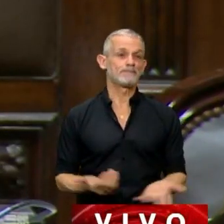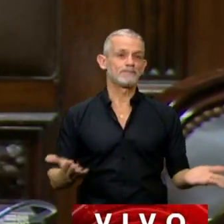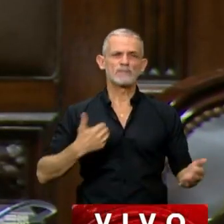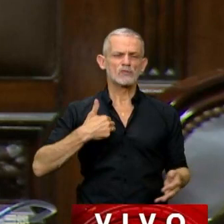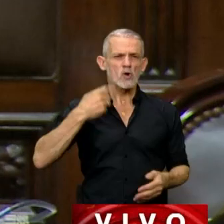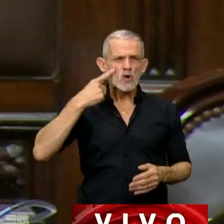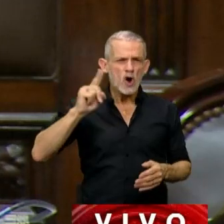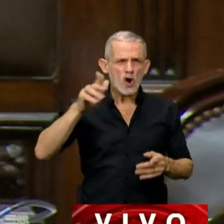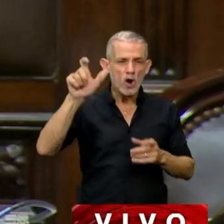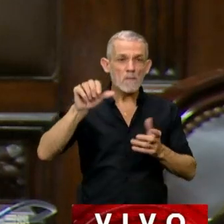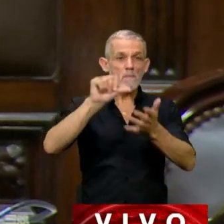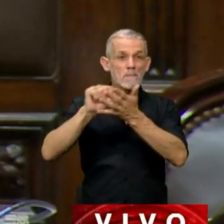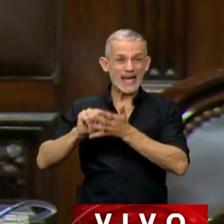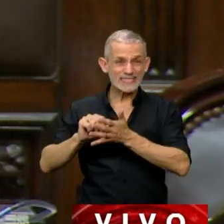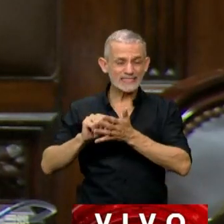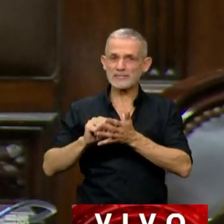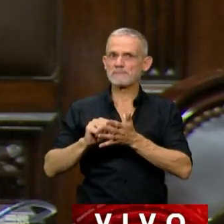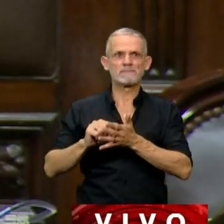Yo no conozco ningún país